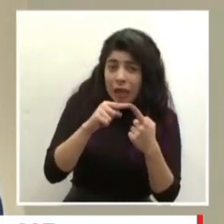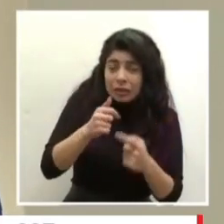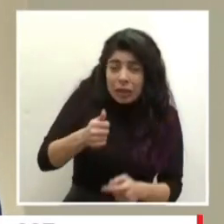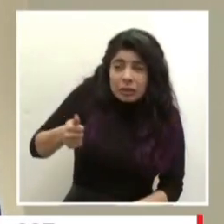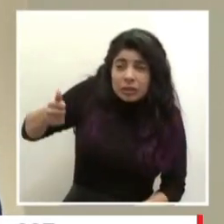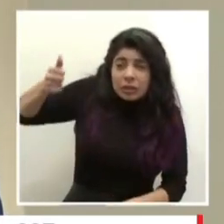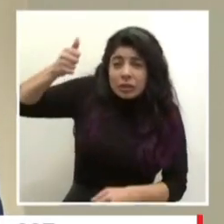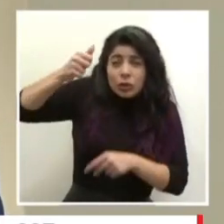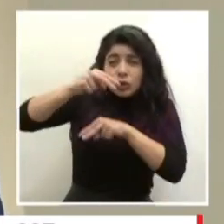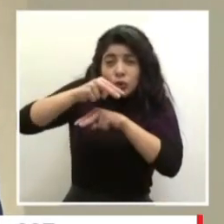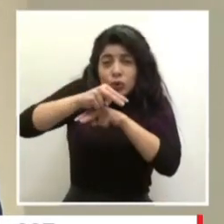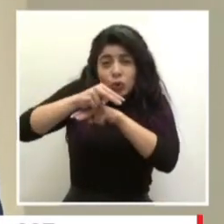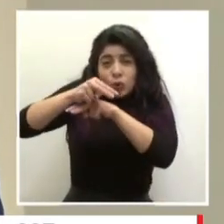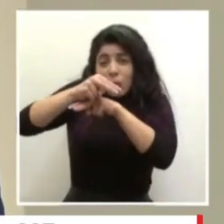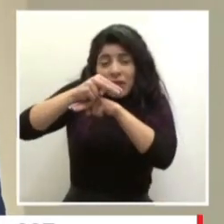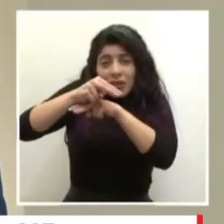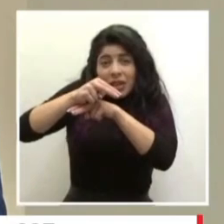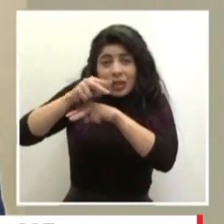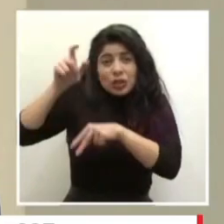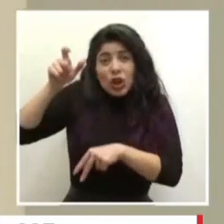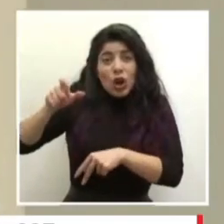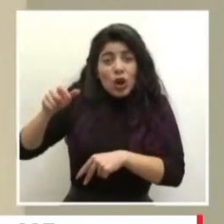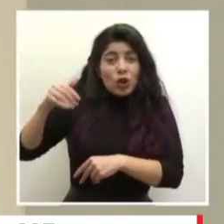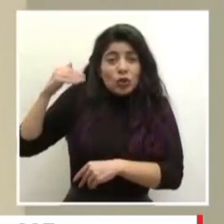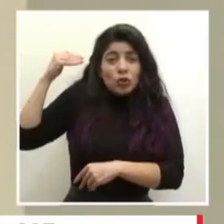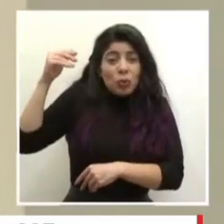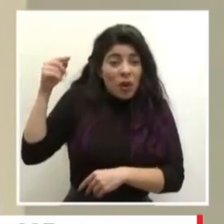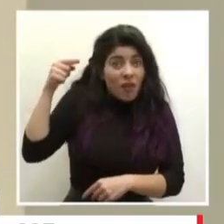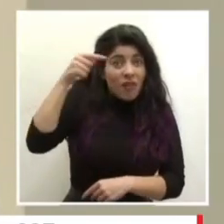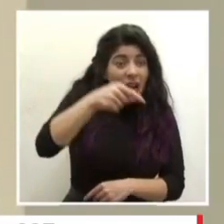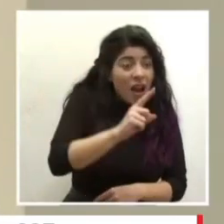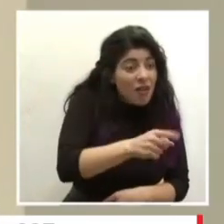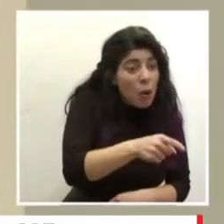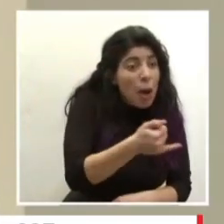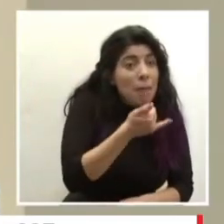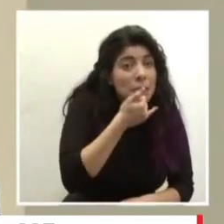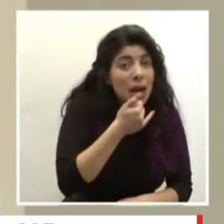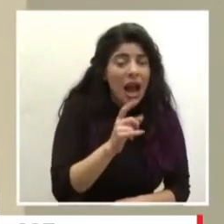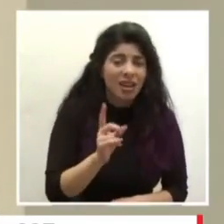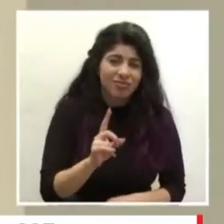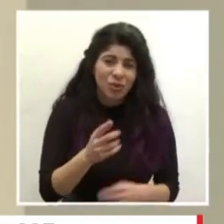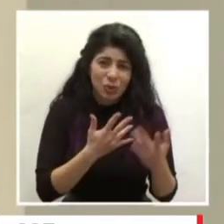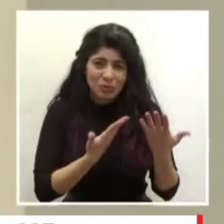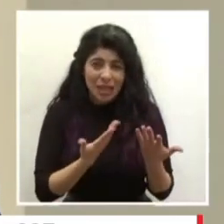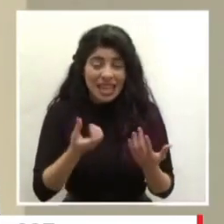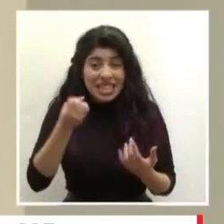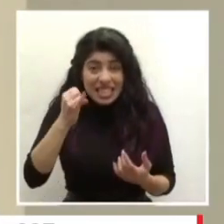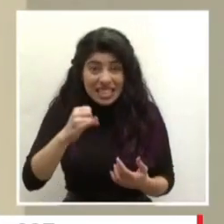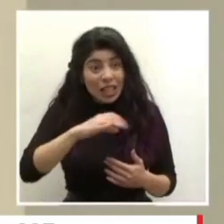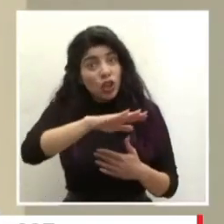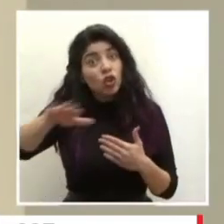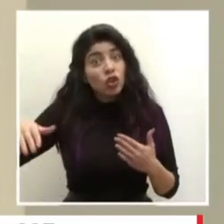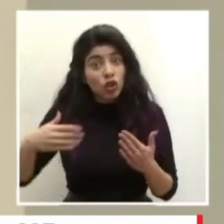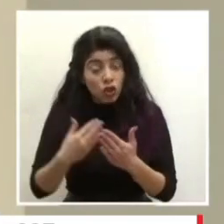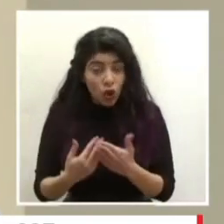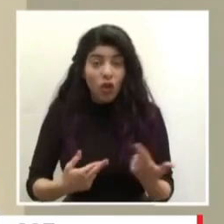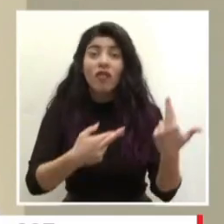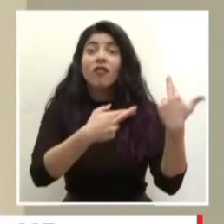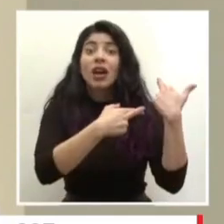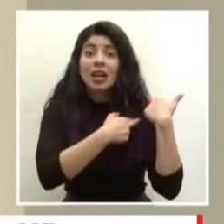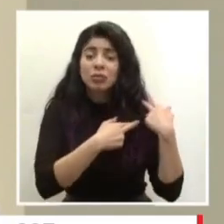de rectoría, de que ya tiene que ser el nivel más alto que llegue a decir las cosas no están bien. O sea, si aquí somos todos y todas